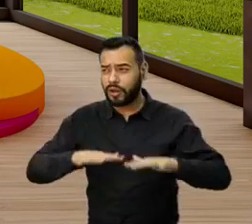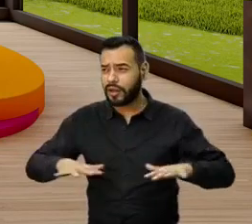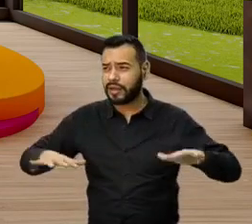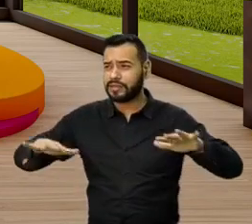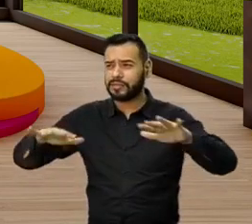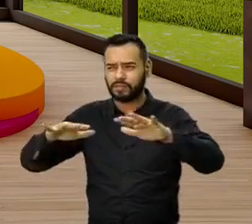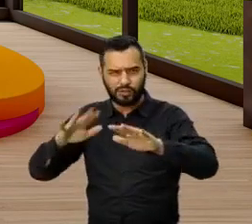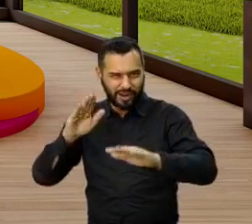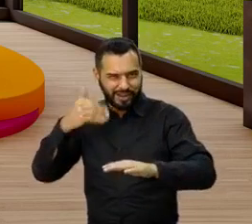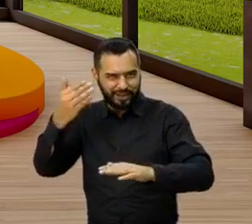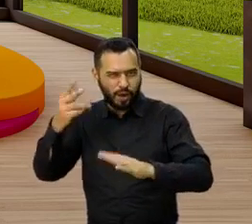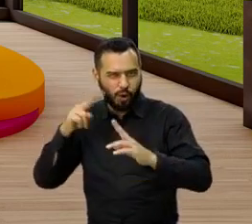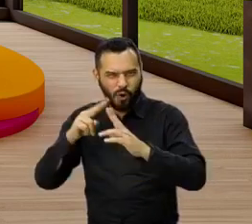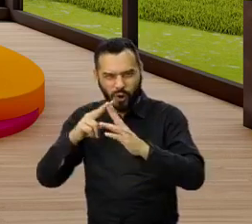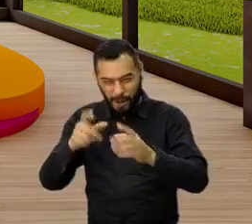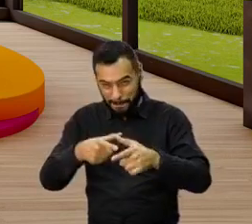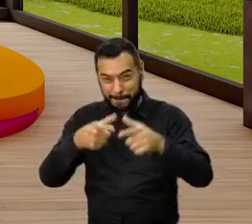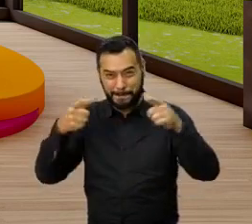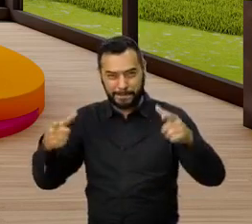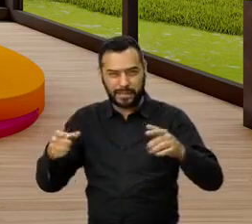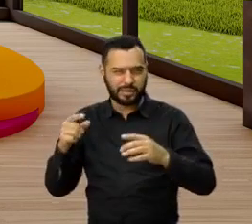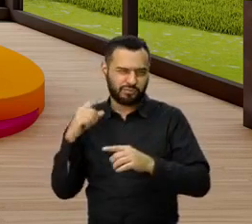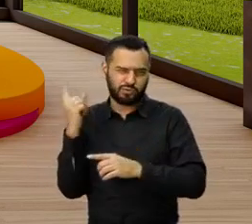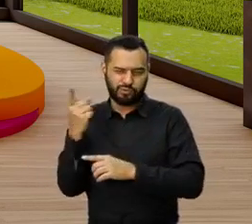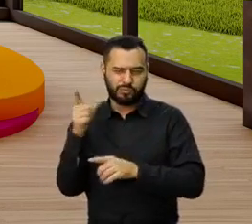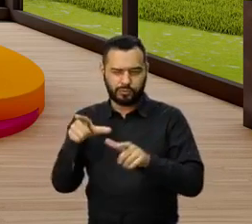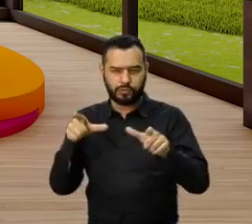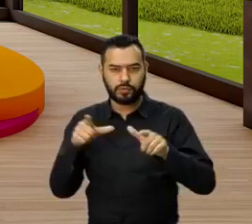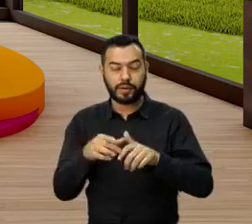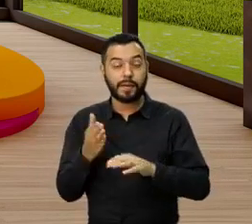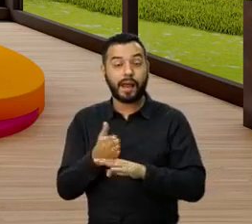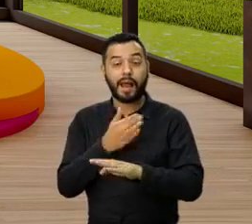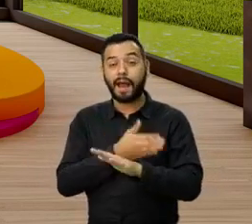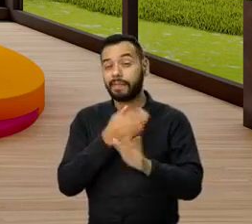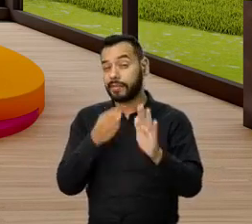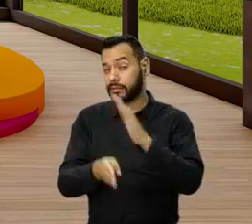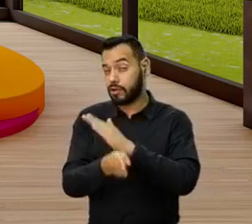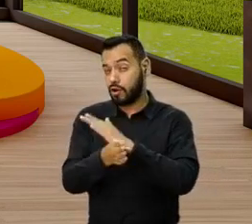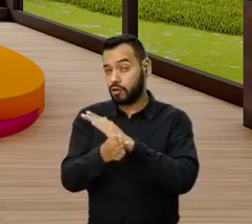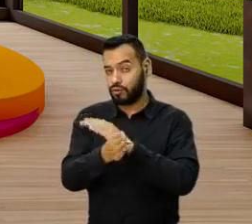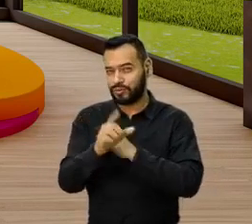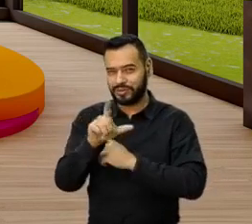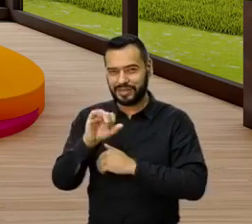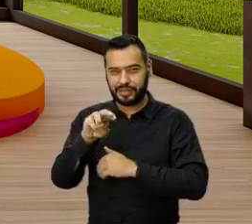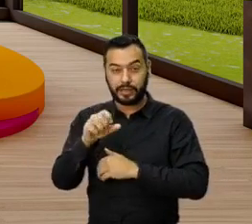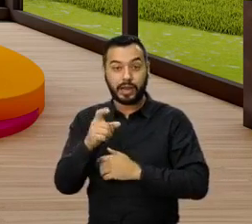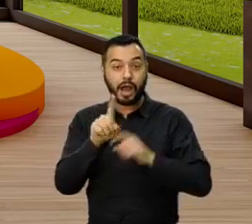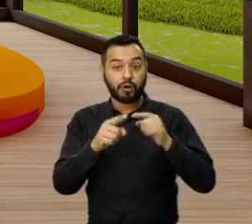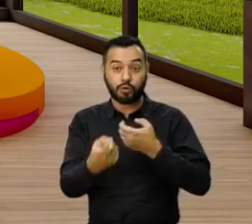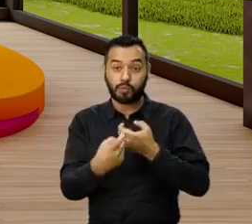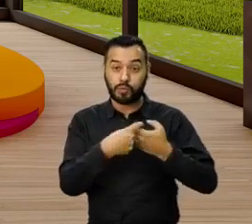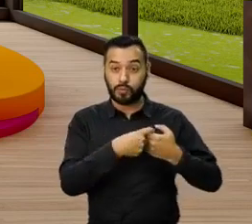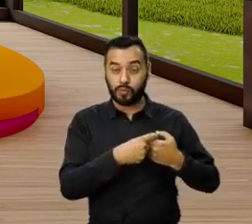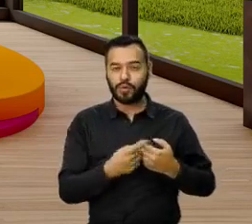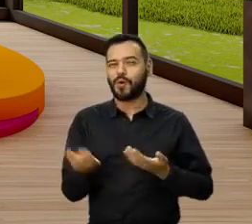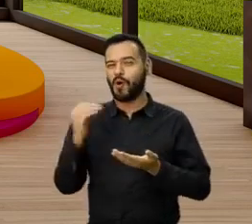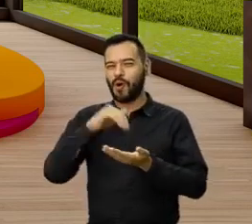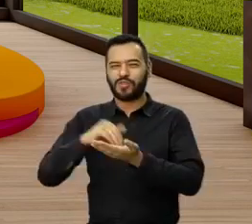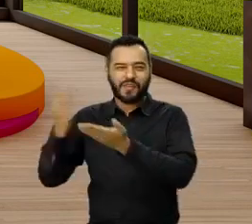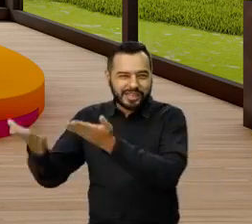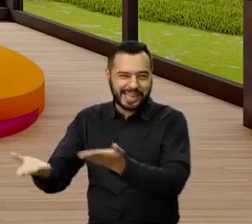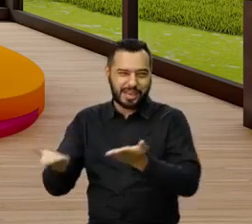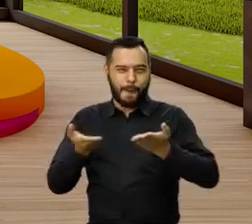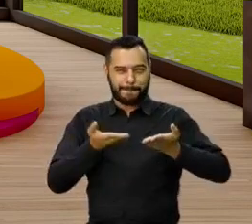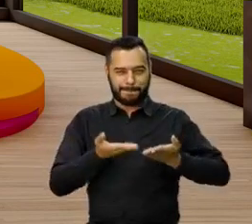conocer más de los espacios y bueno que si las zonas comunes pero antes de continuar contigo lina para los que acaban de conectarse les damos nuevamente